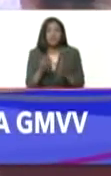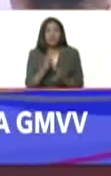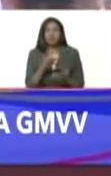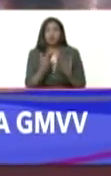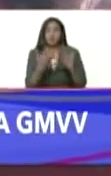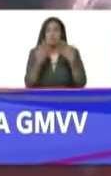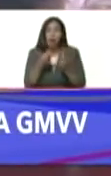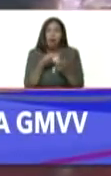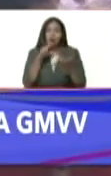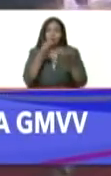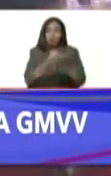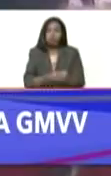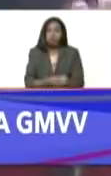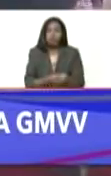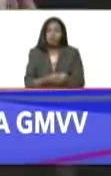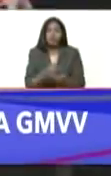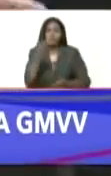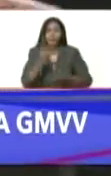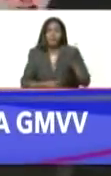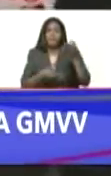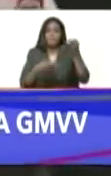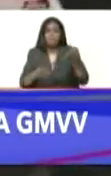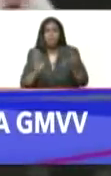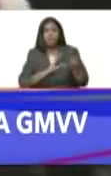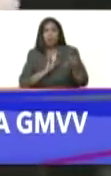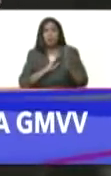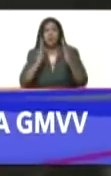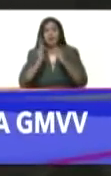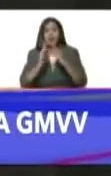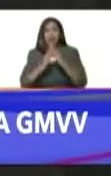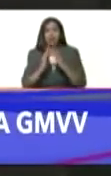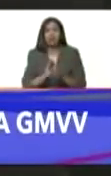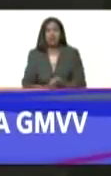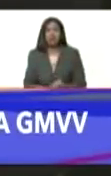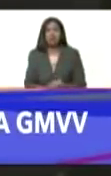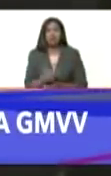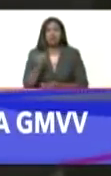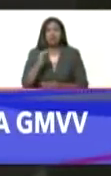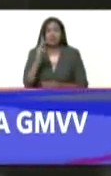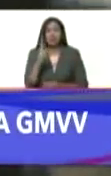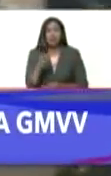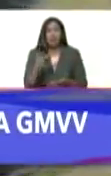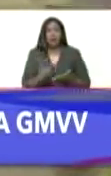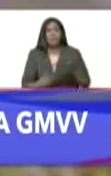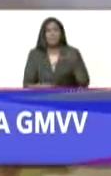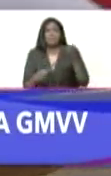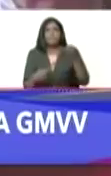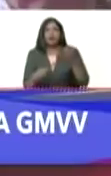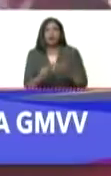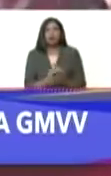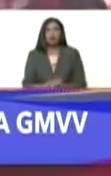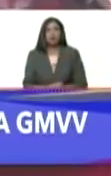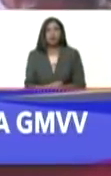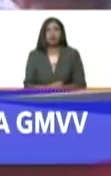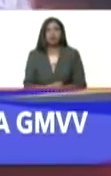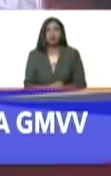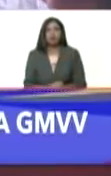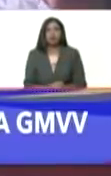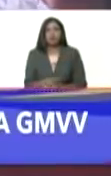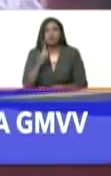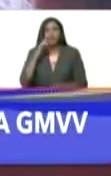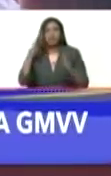Y además le entrego el documento de propiedad. Aquí tienen su documento. Techo